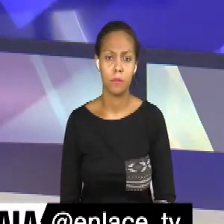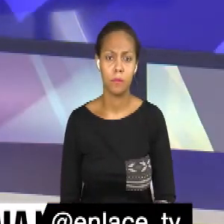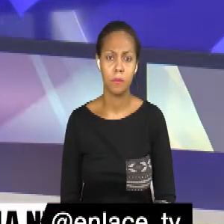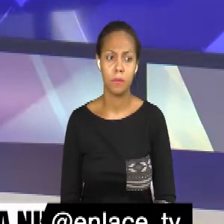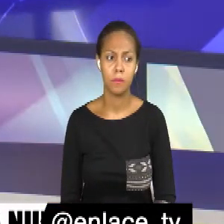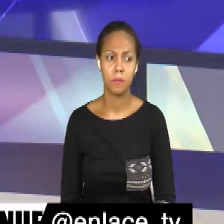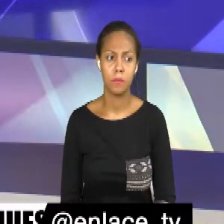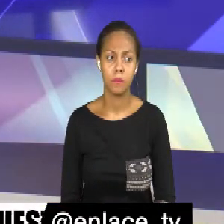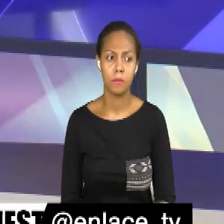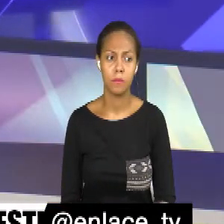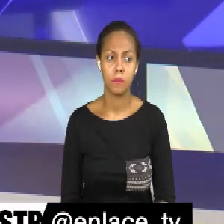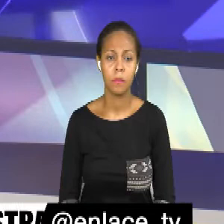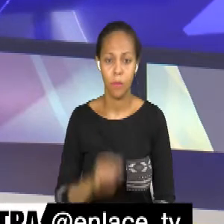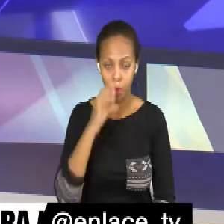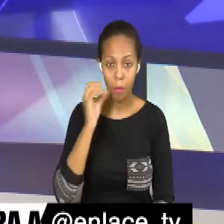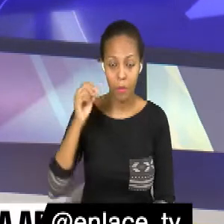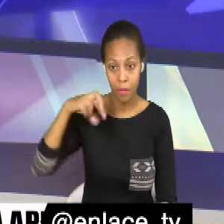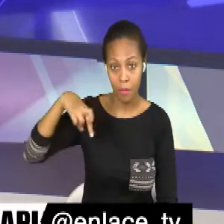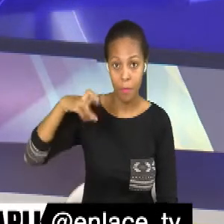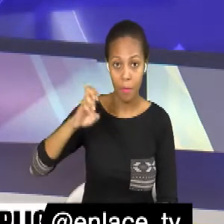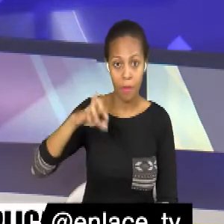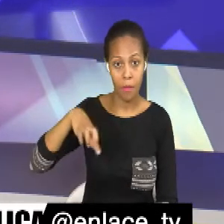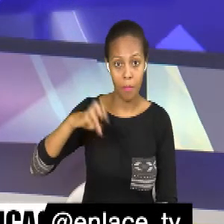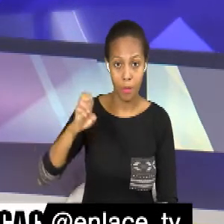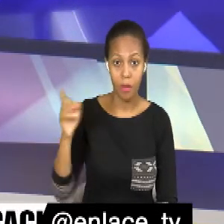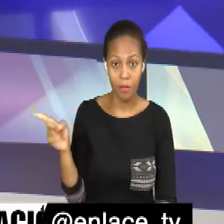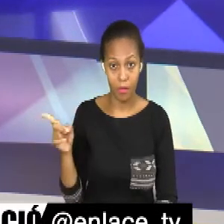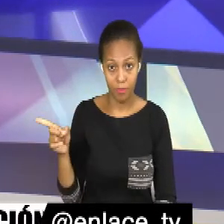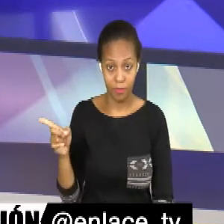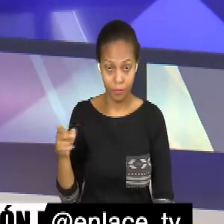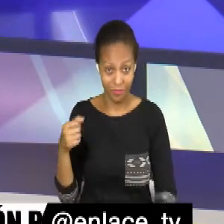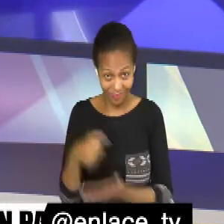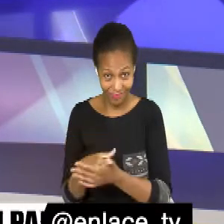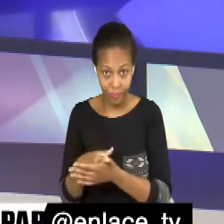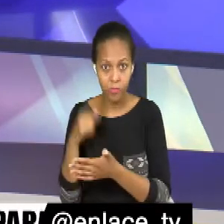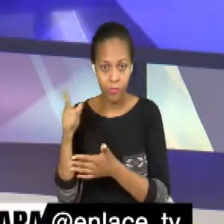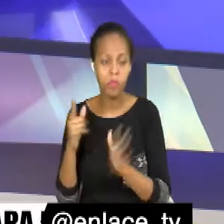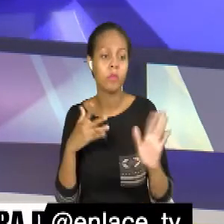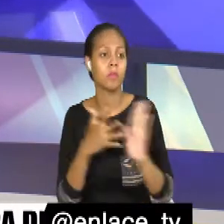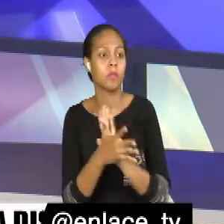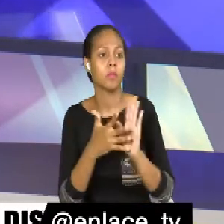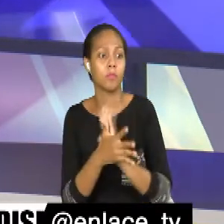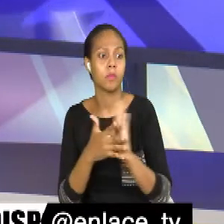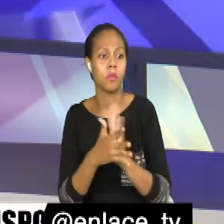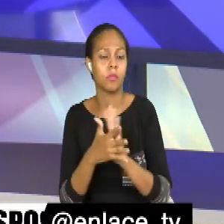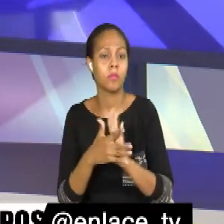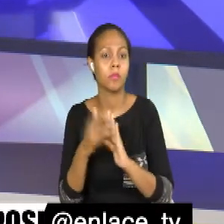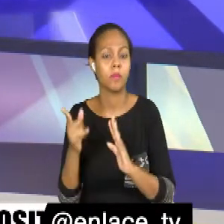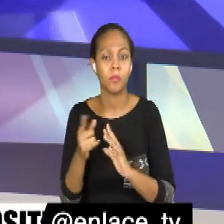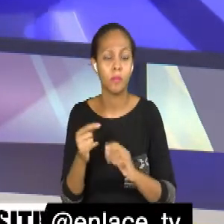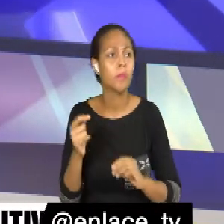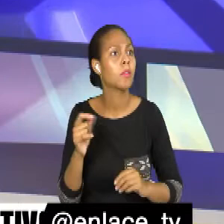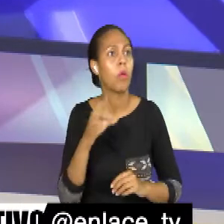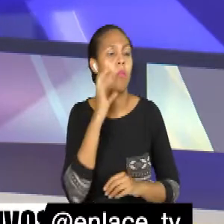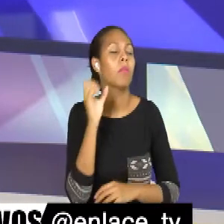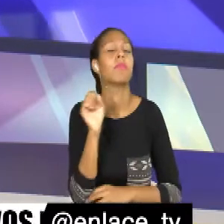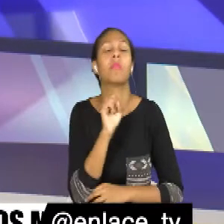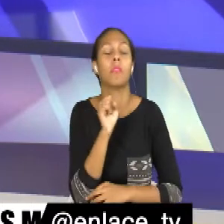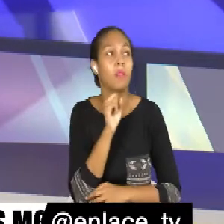Precisamente Pepe Figueroa habló para Enlace Noticias sobre el accidente del que salió ileso este miércoles junto a su conductor cuando viajaba a la ciudad de